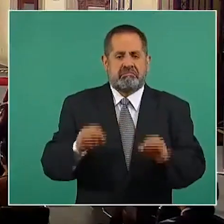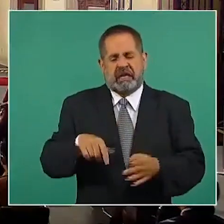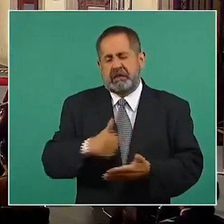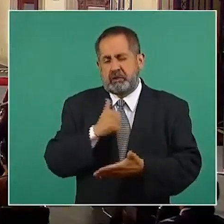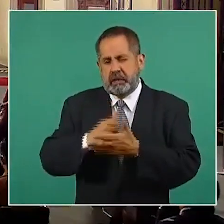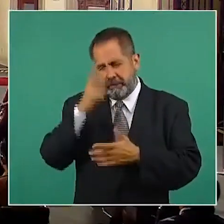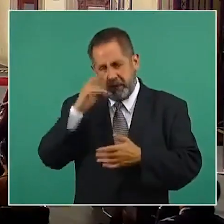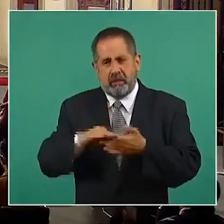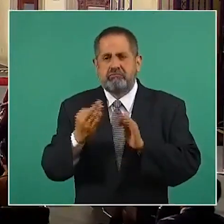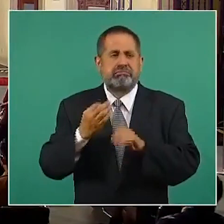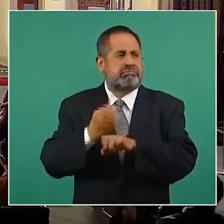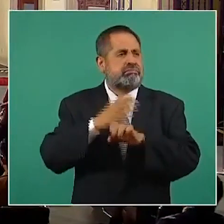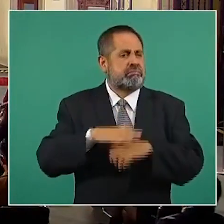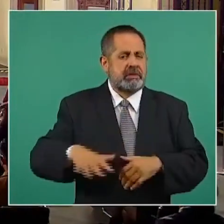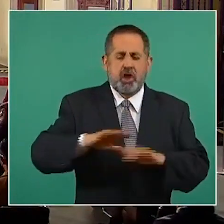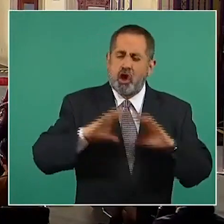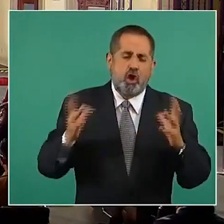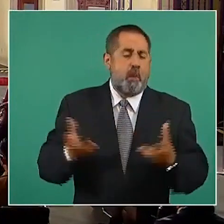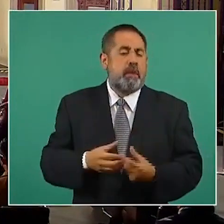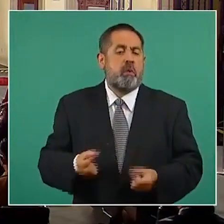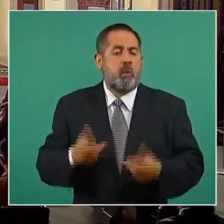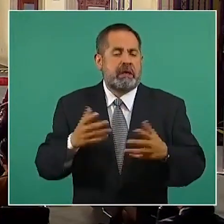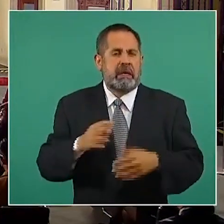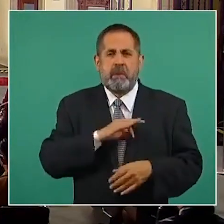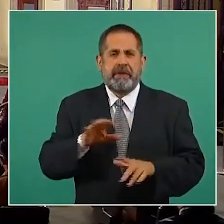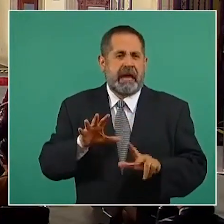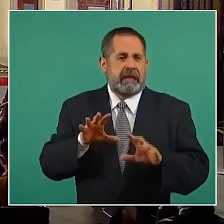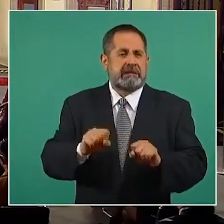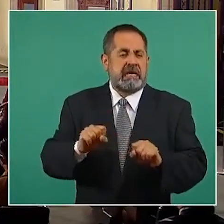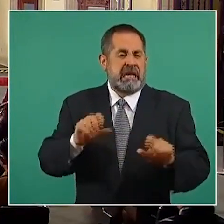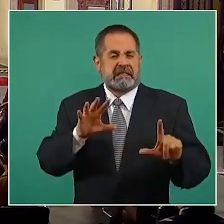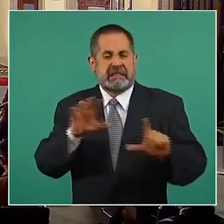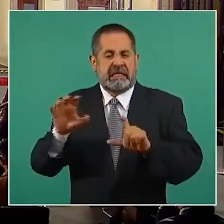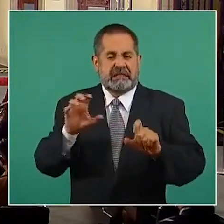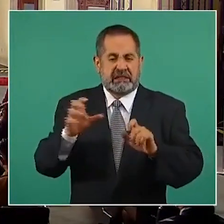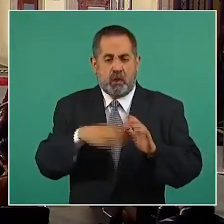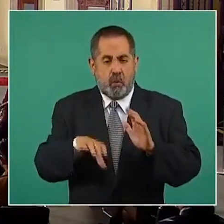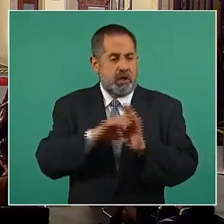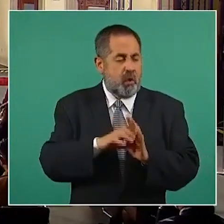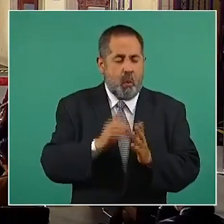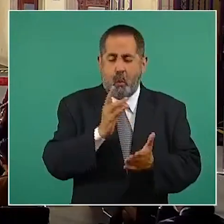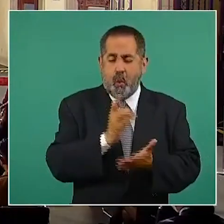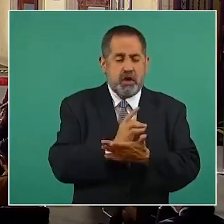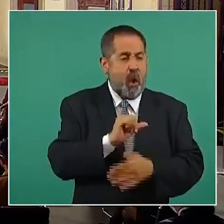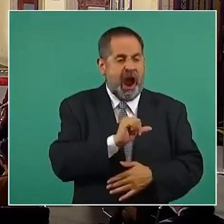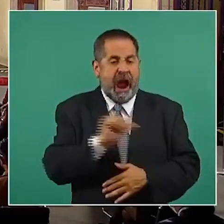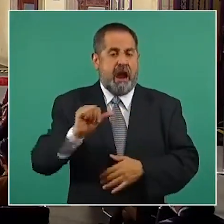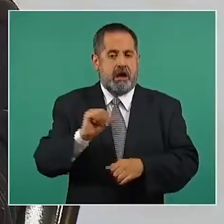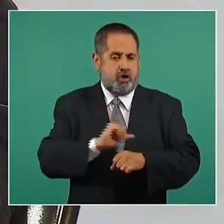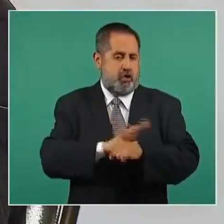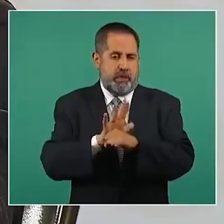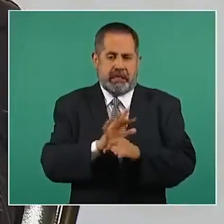y de las entidades federativas, llegando a un total de casi 700 camas exclusivamente para la atención de